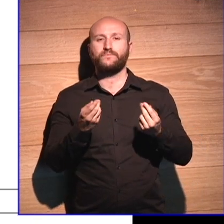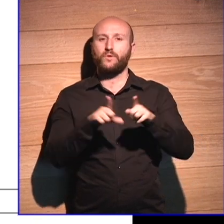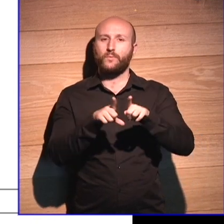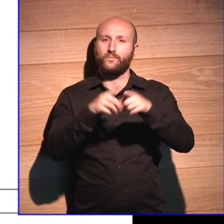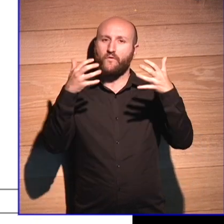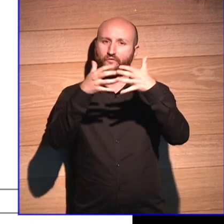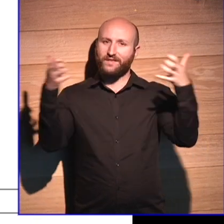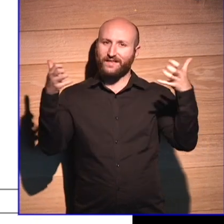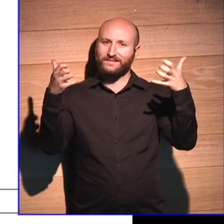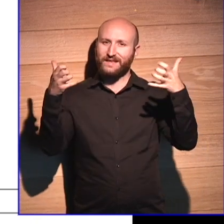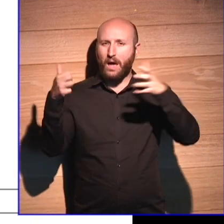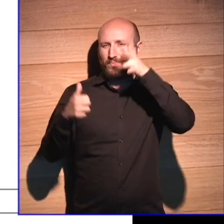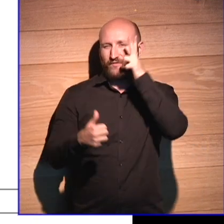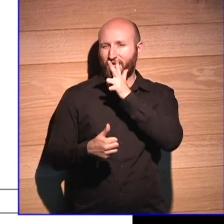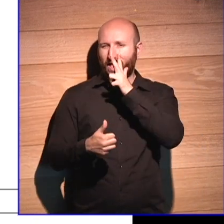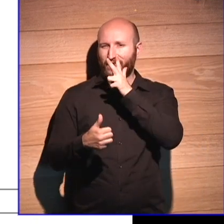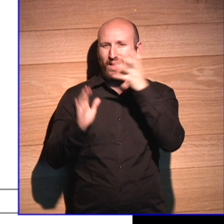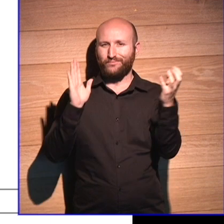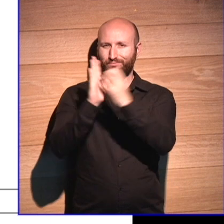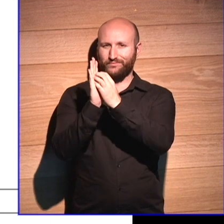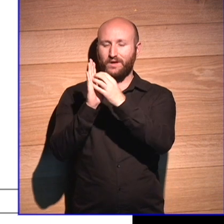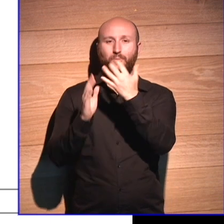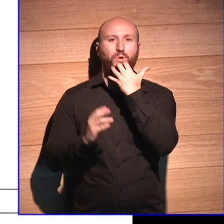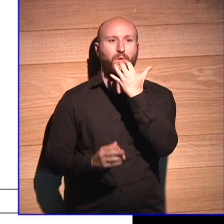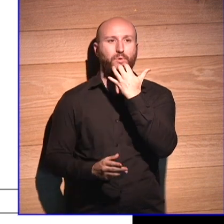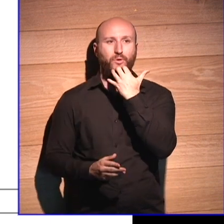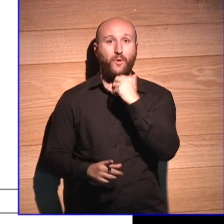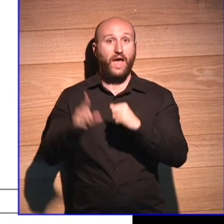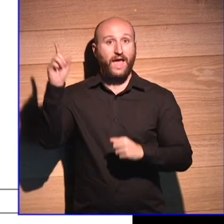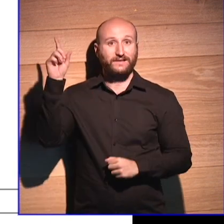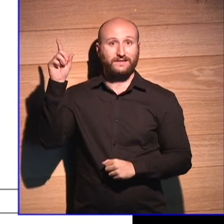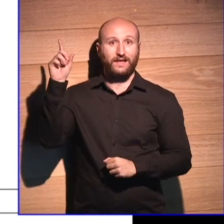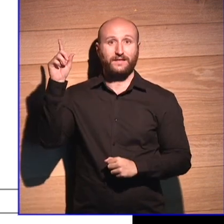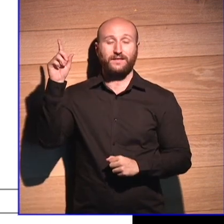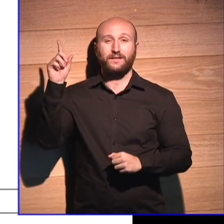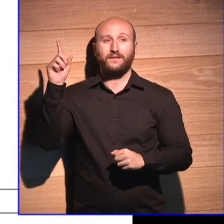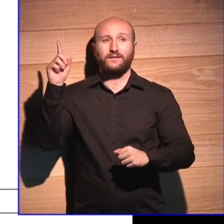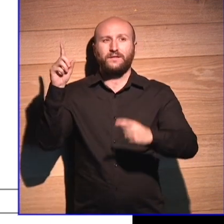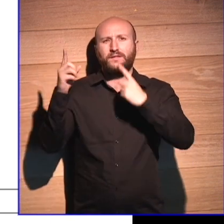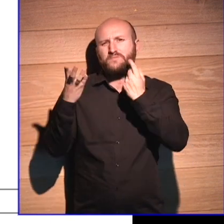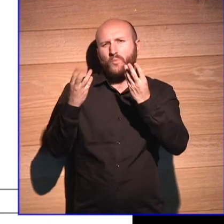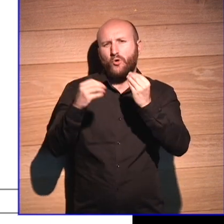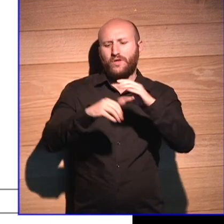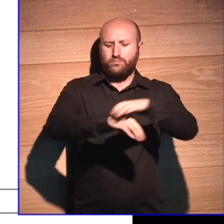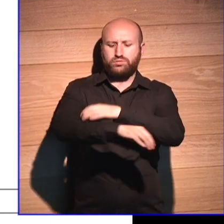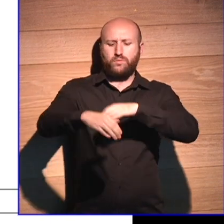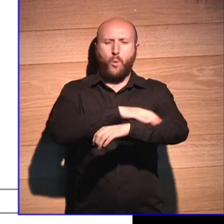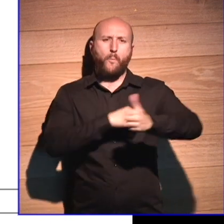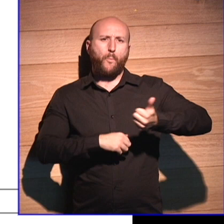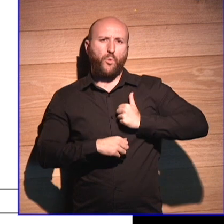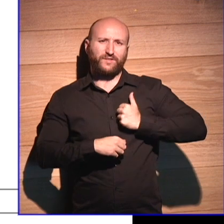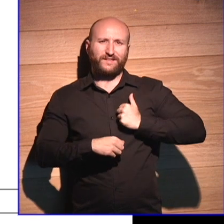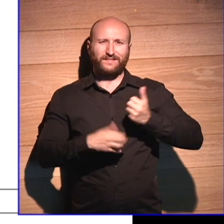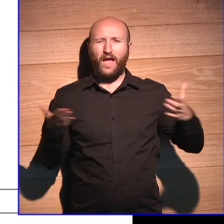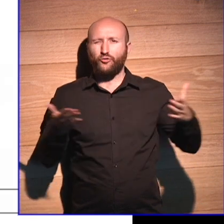citas privilegiadas, digamos. Por ejemplo, esta, ¿no?, con la cantidad de prótesis que existen actualmente para todo y que no